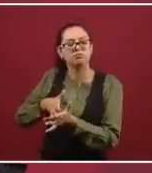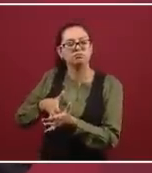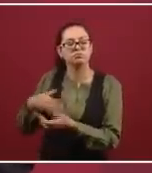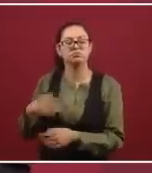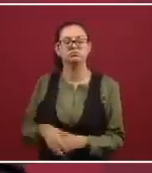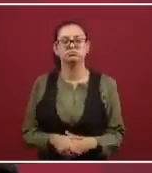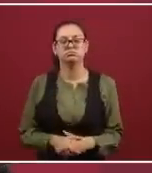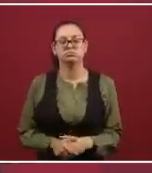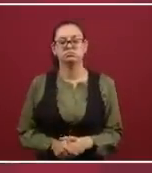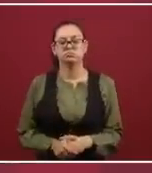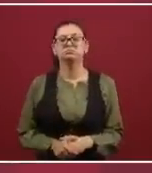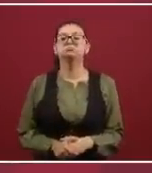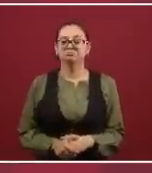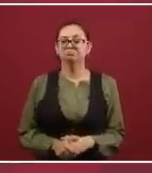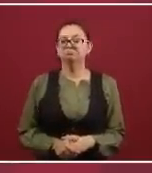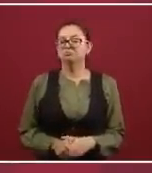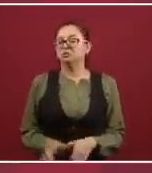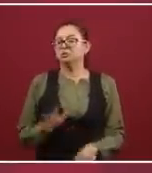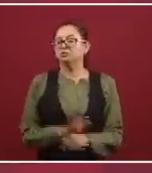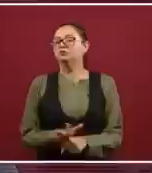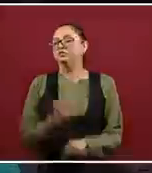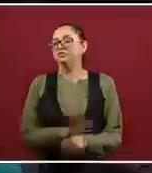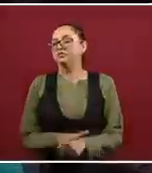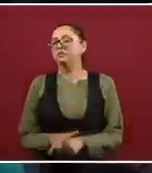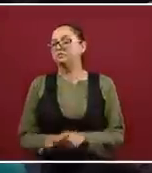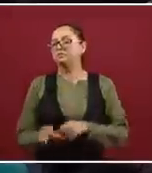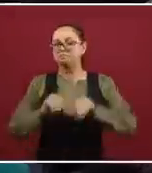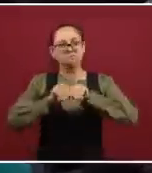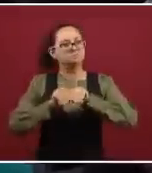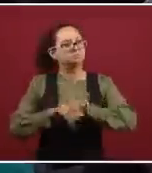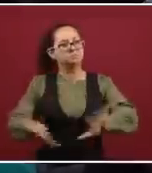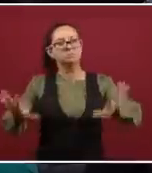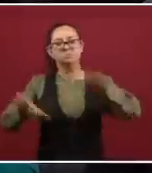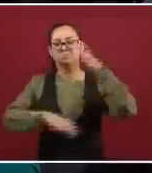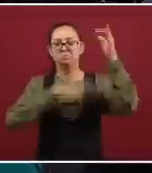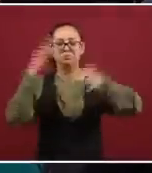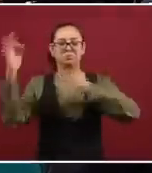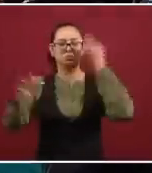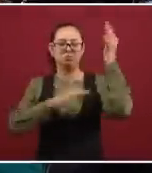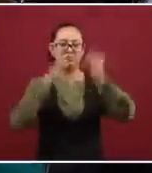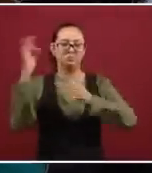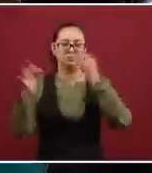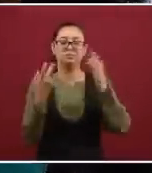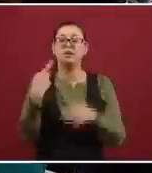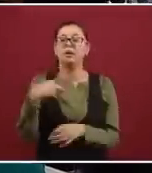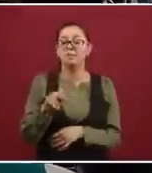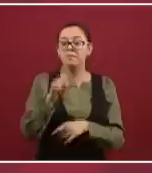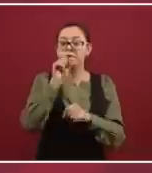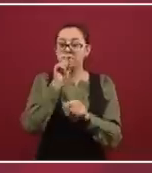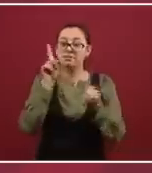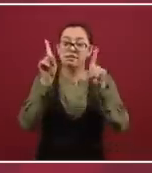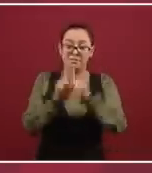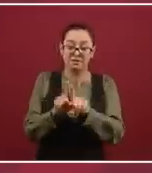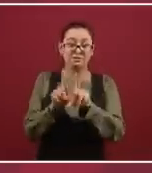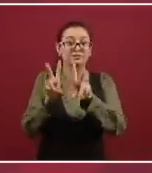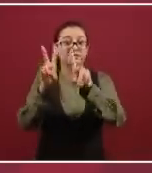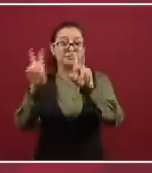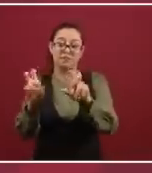Entonces, alcanza para esto. Pero también eso explica lo de los libros.